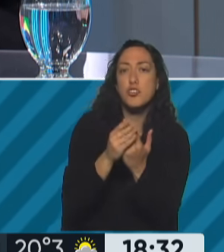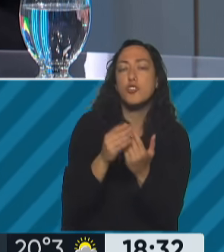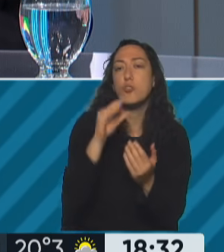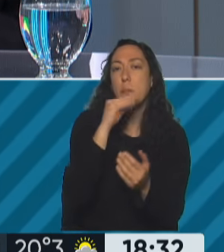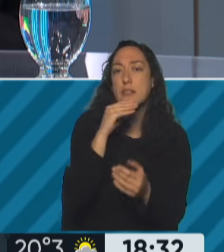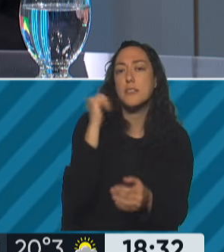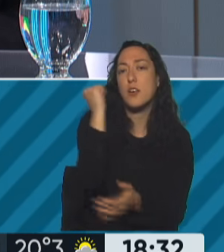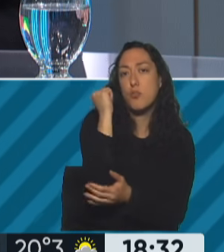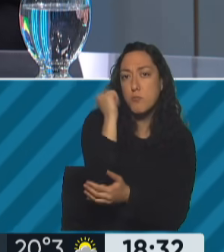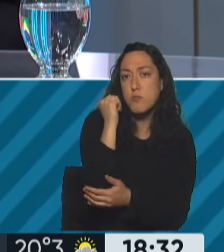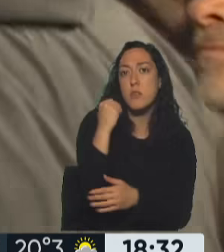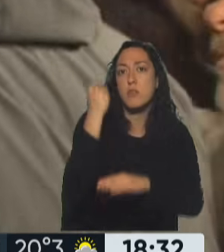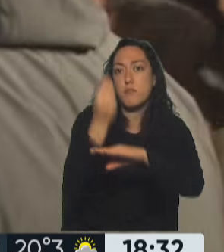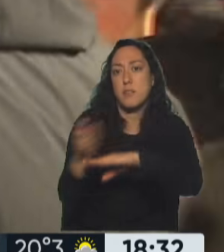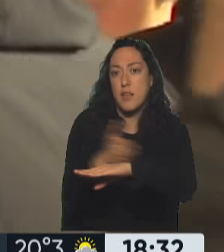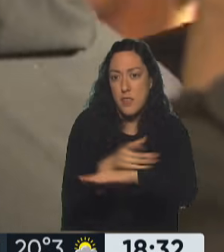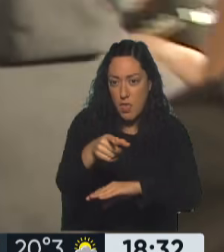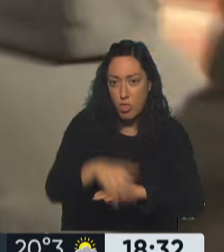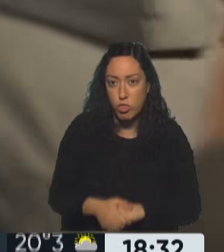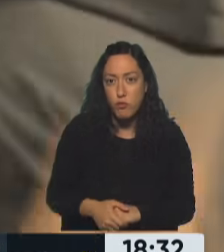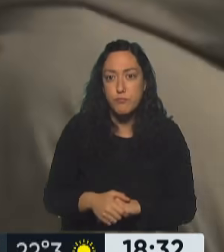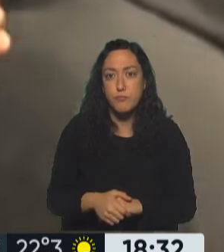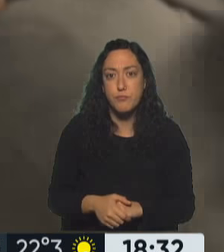Massa hablando. A ver, Gastón.